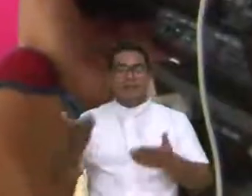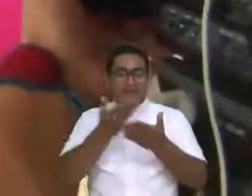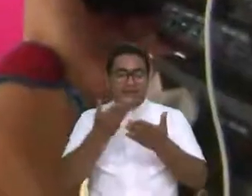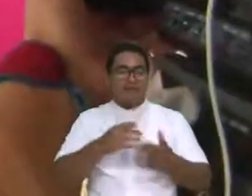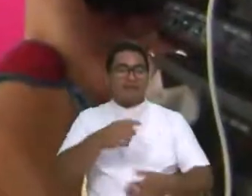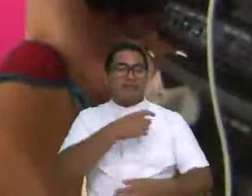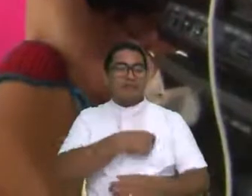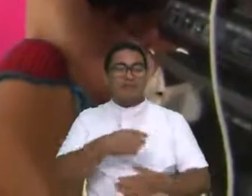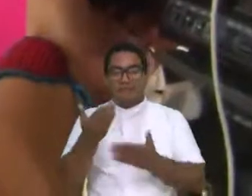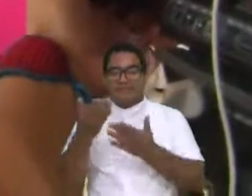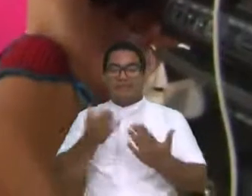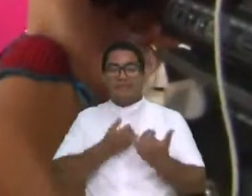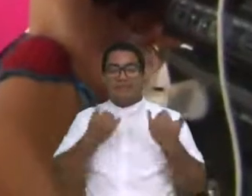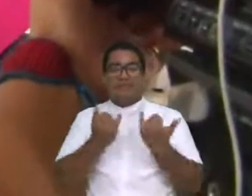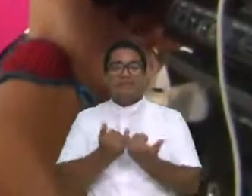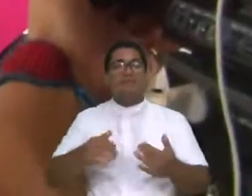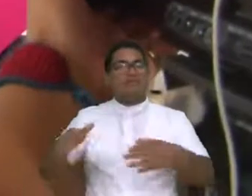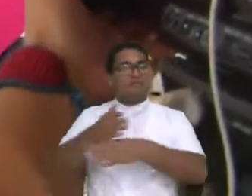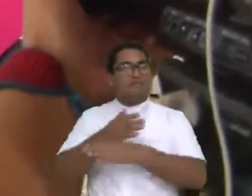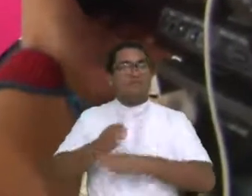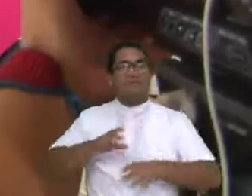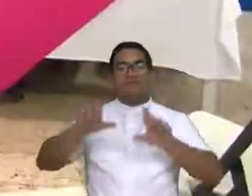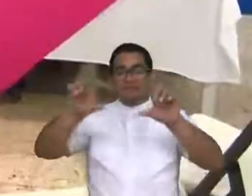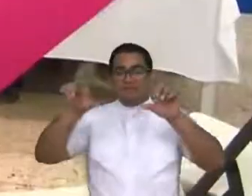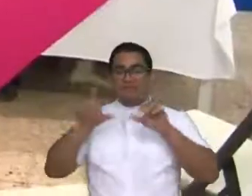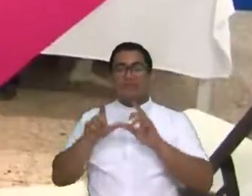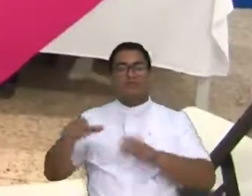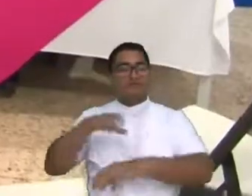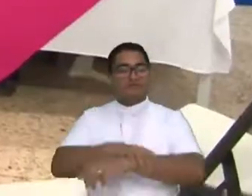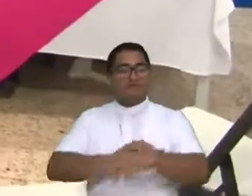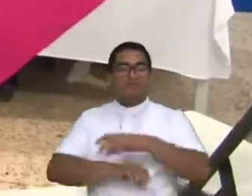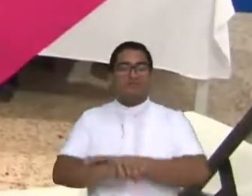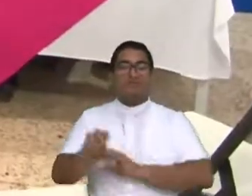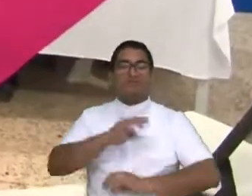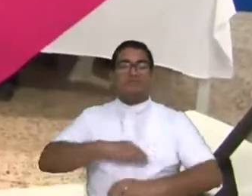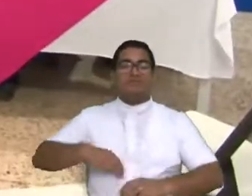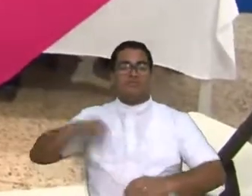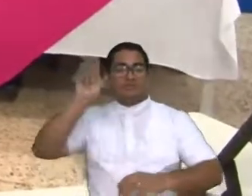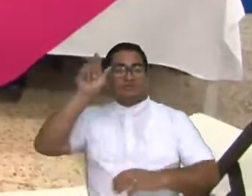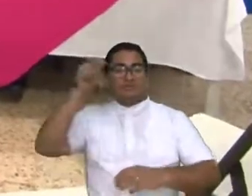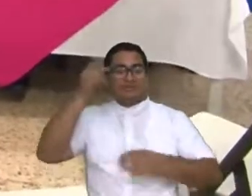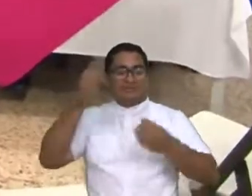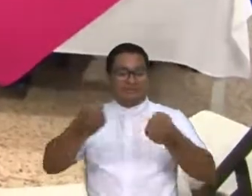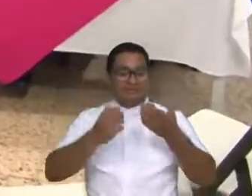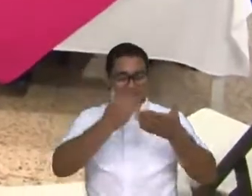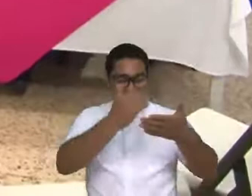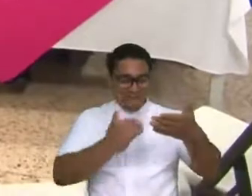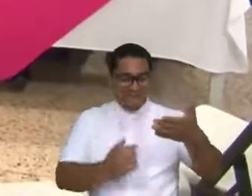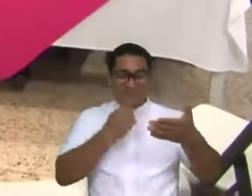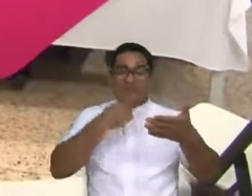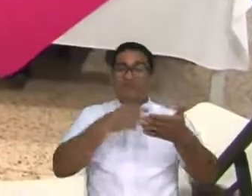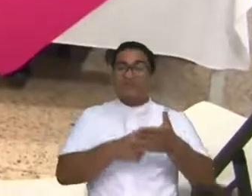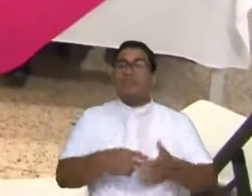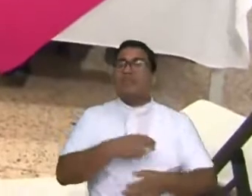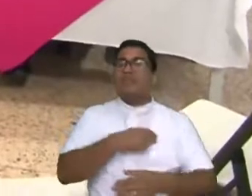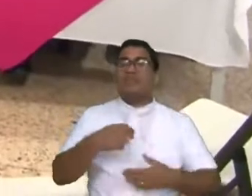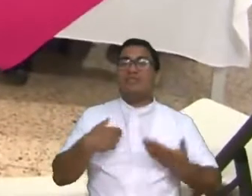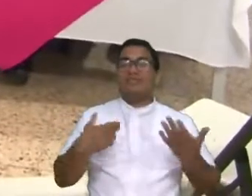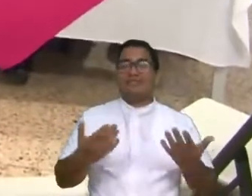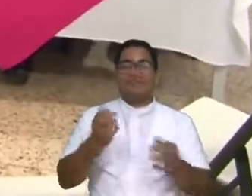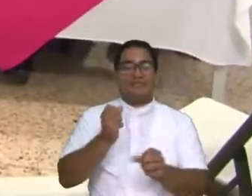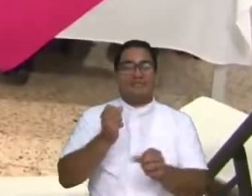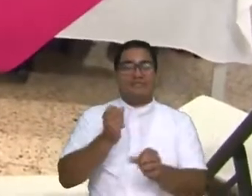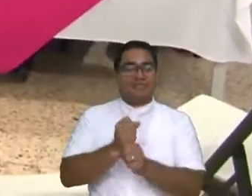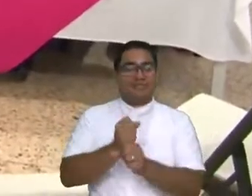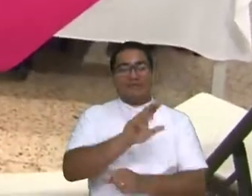de Nicaragua. Los datos fueron dados a conocer por autoridades del Ministerio de Gobernación, quienes detallaron su quehacer durante el periodo del